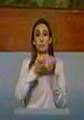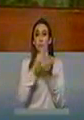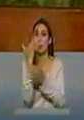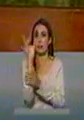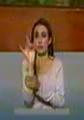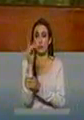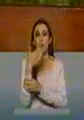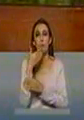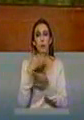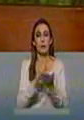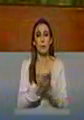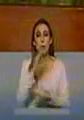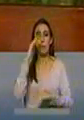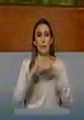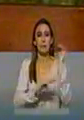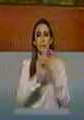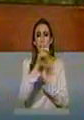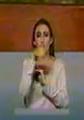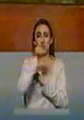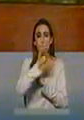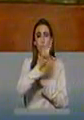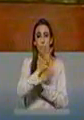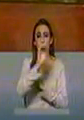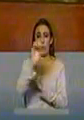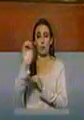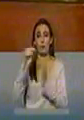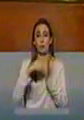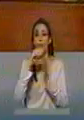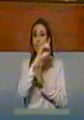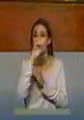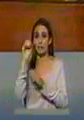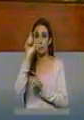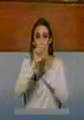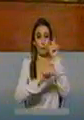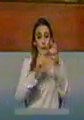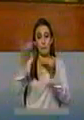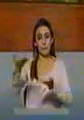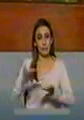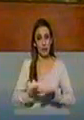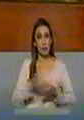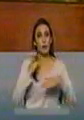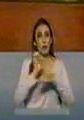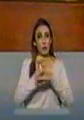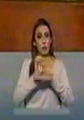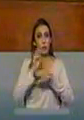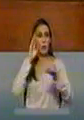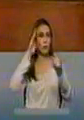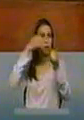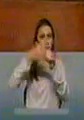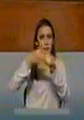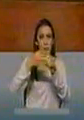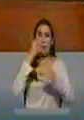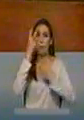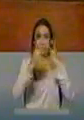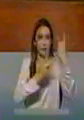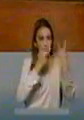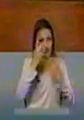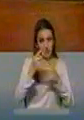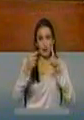2018, más de 2.400.000 personas llegaron a nuestro país con propósito de visitarla y